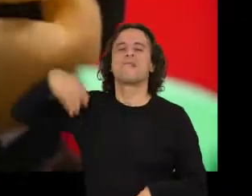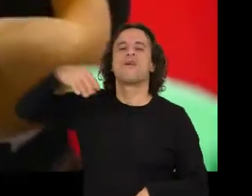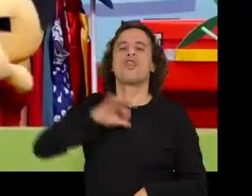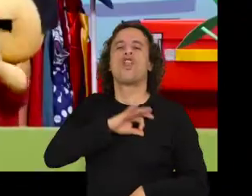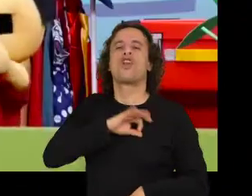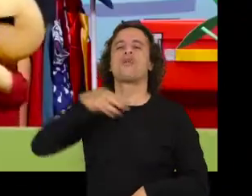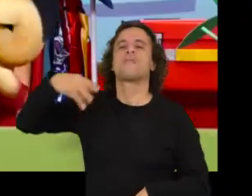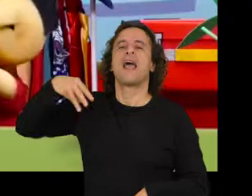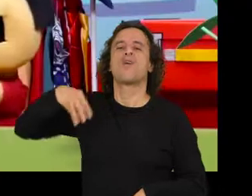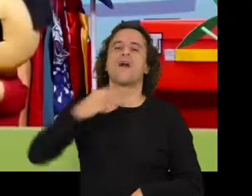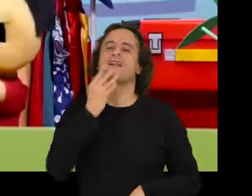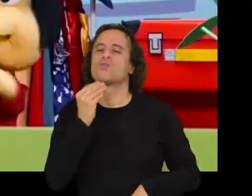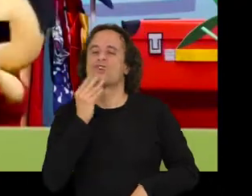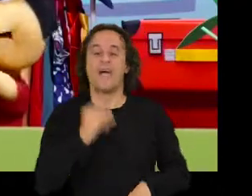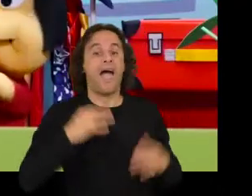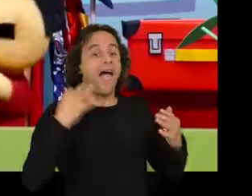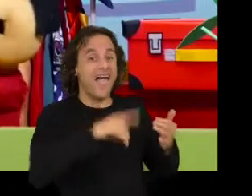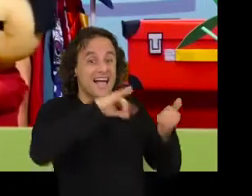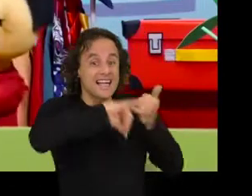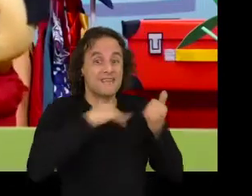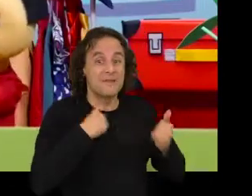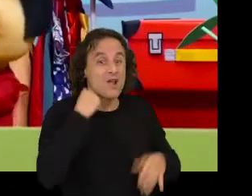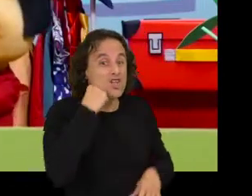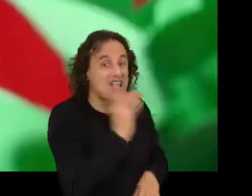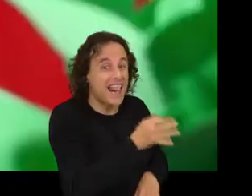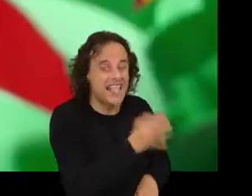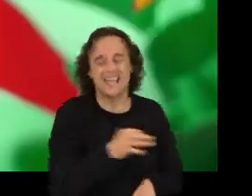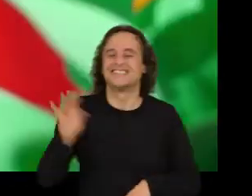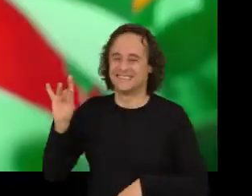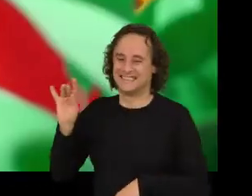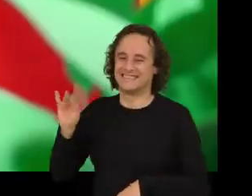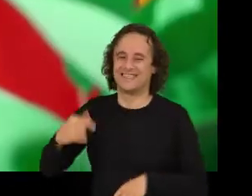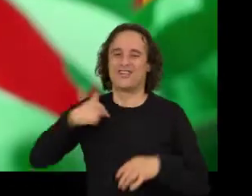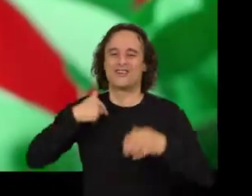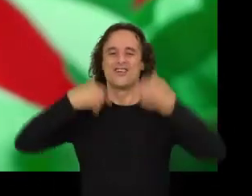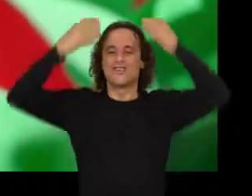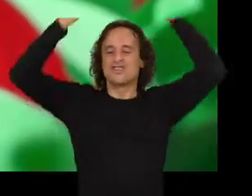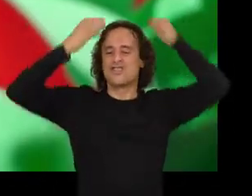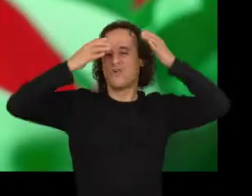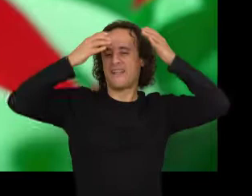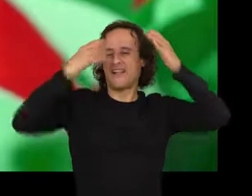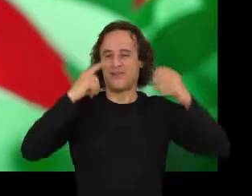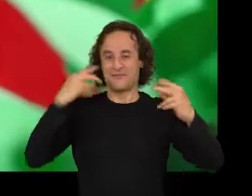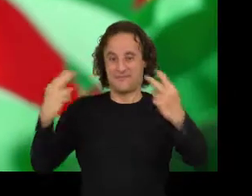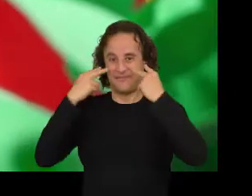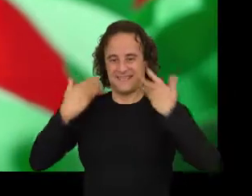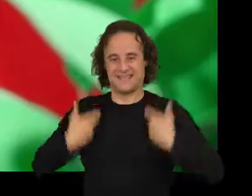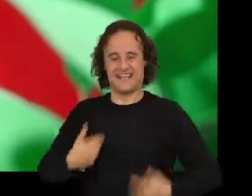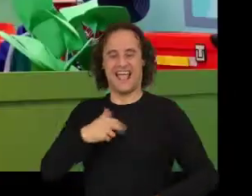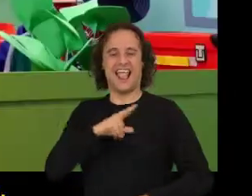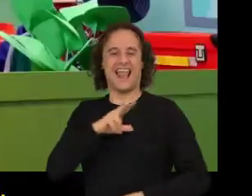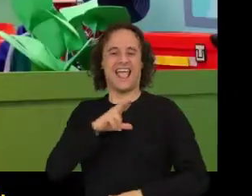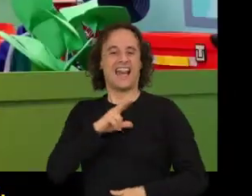Murguía. Manuel Murguía, o que casou con Rosalía de Castro. Puxen o sombreiro de copa, xa ves que elegante